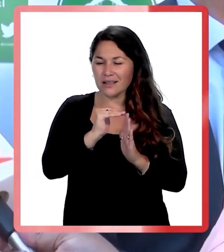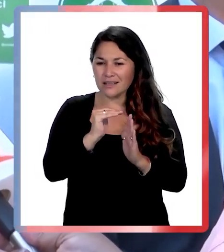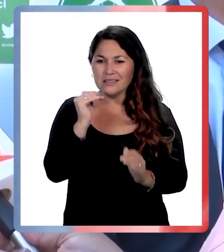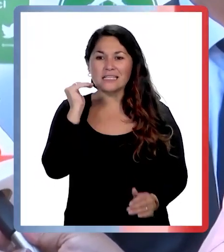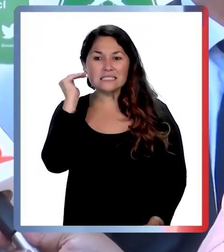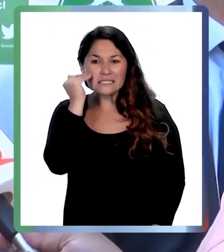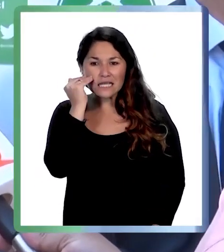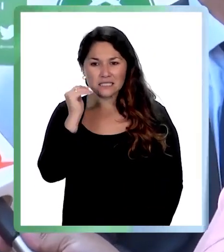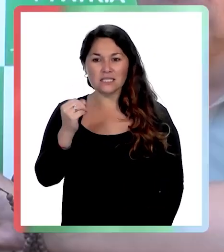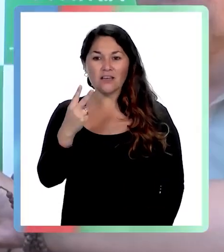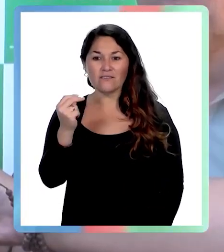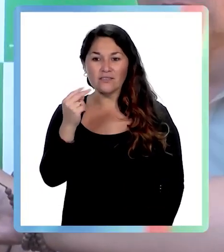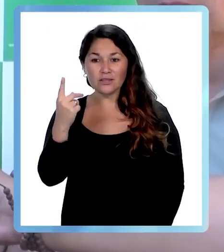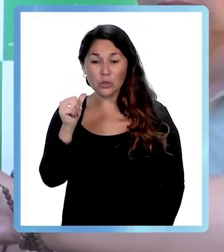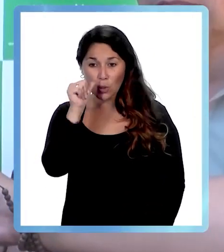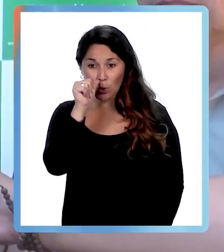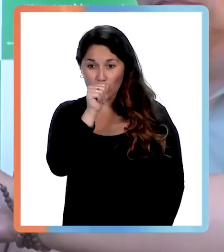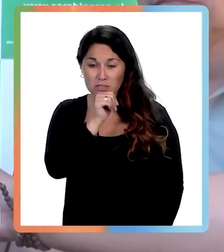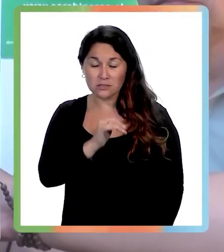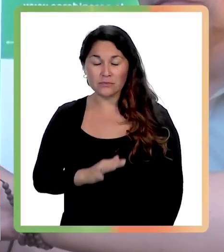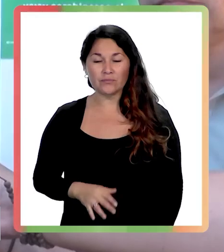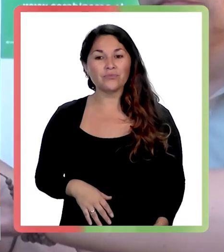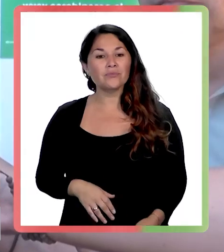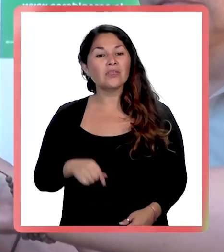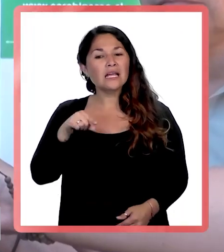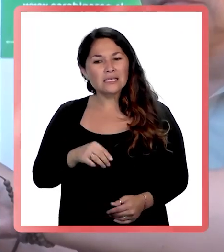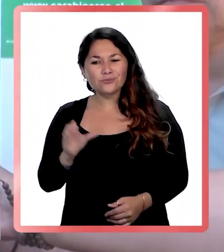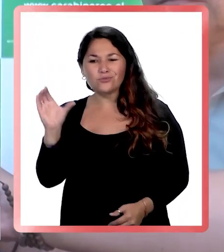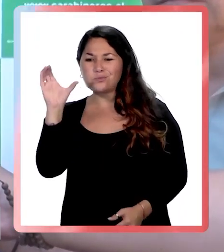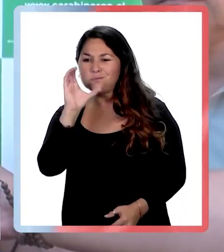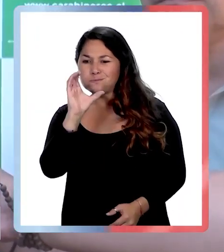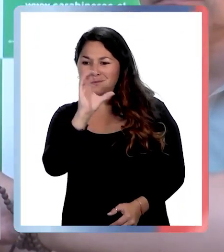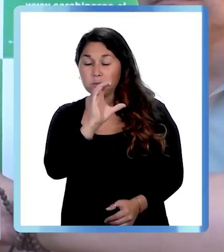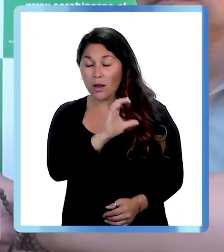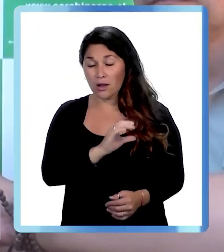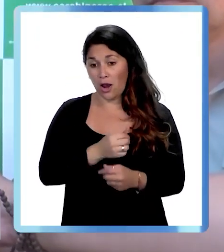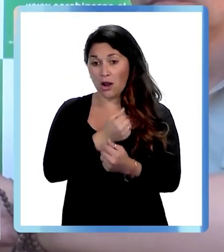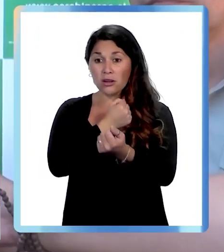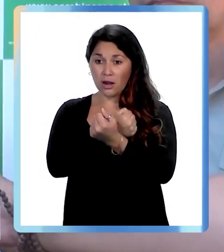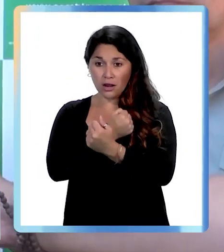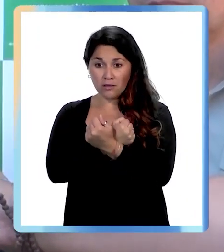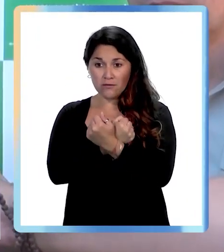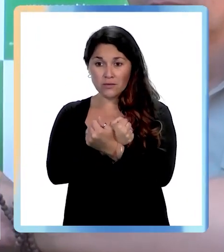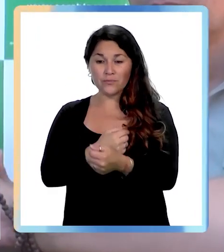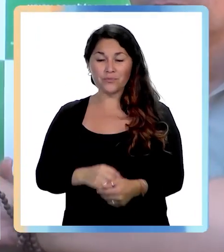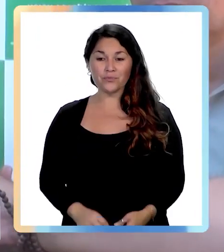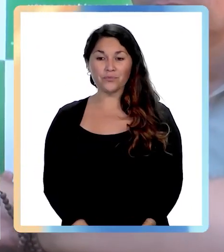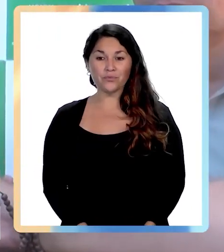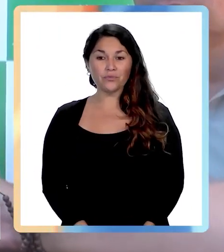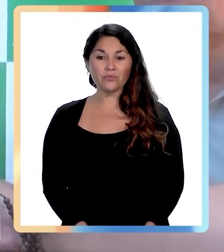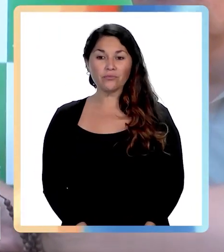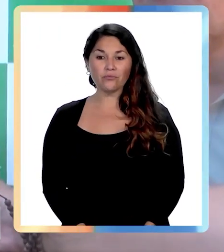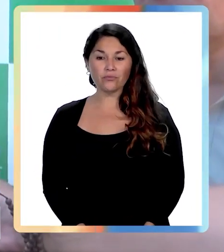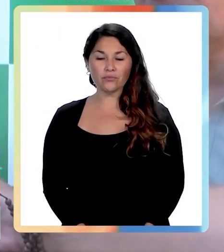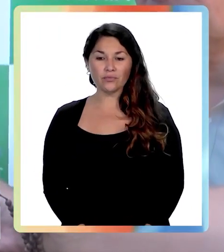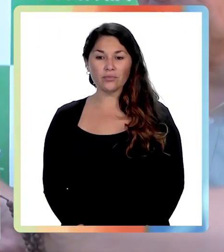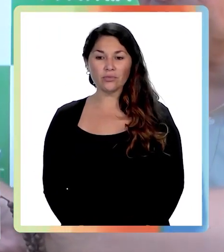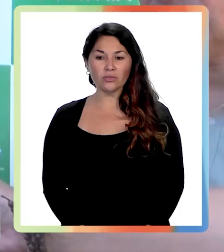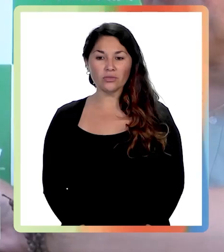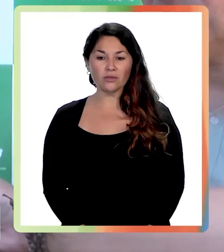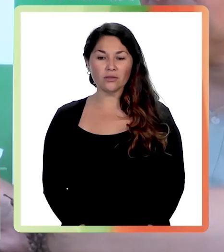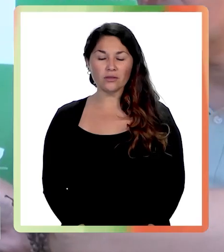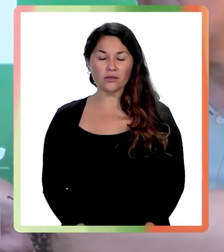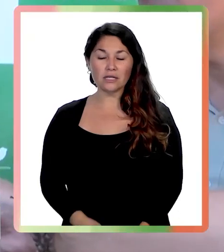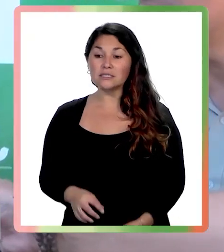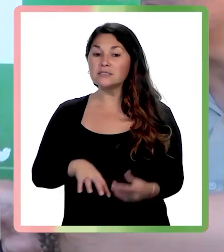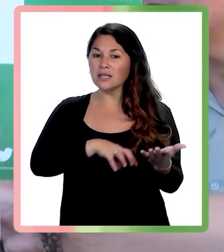de clorhidrato de cocaína. Un exitoso procedimiento que se llevó a cabo por personal de Carabineros de Chile, las